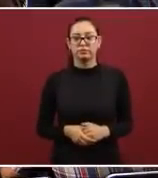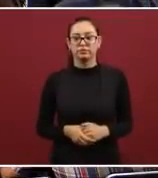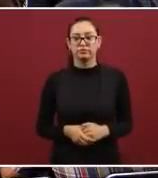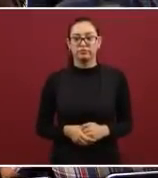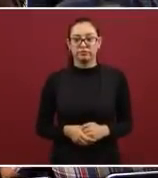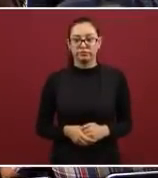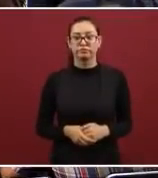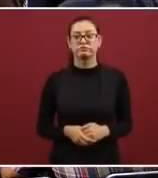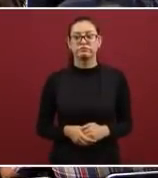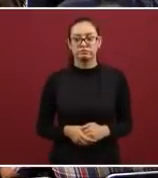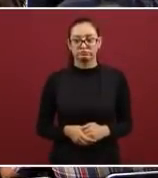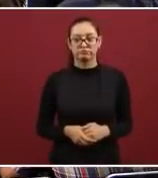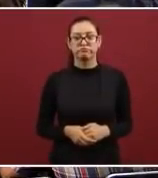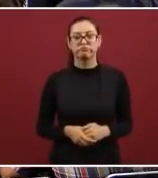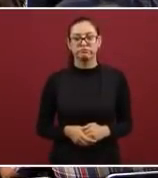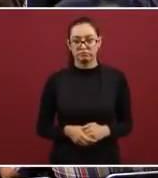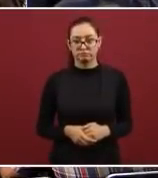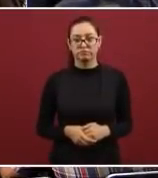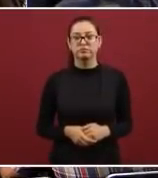Sí, pero digo,